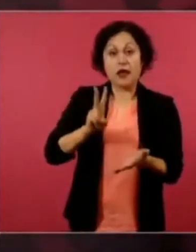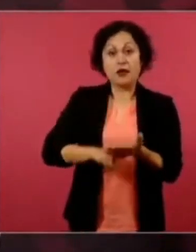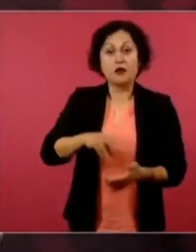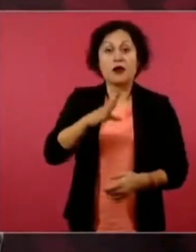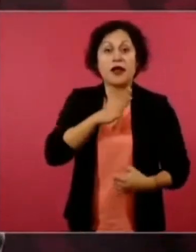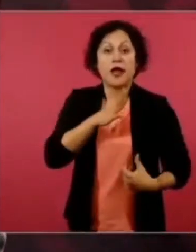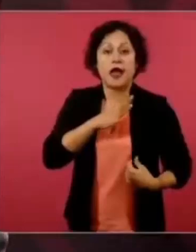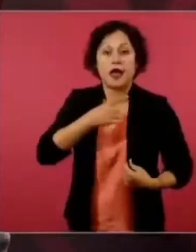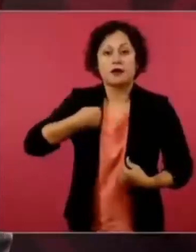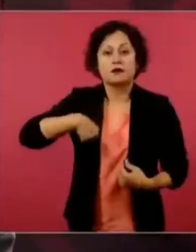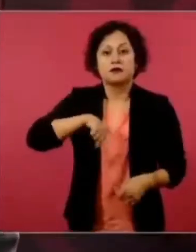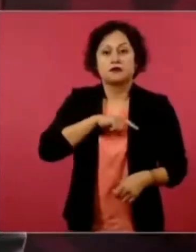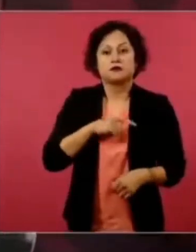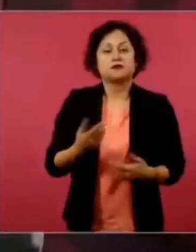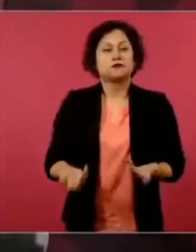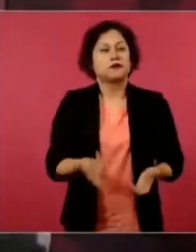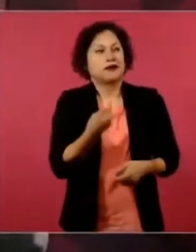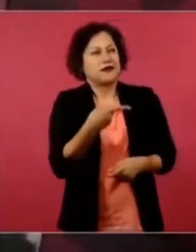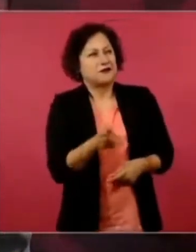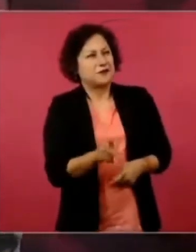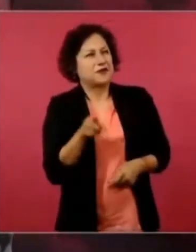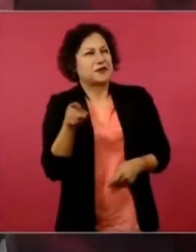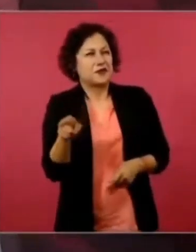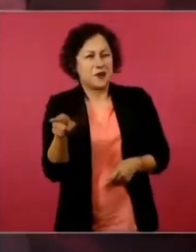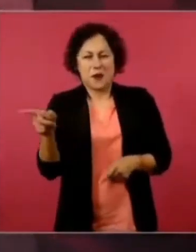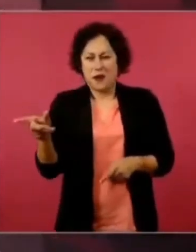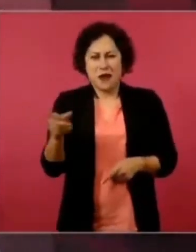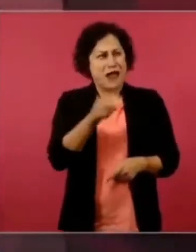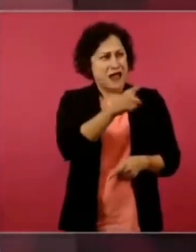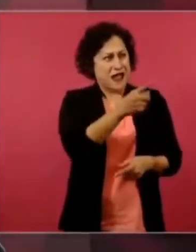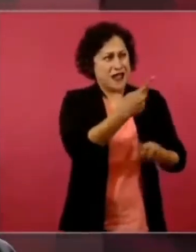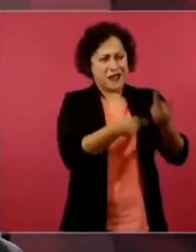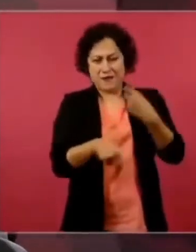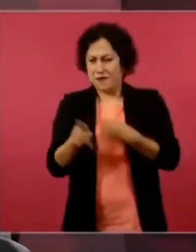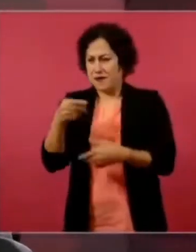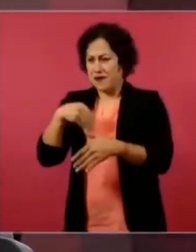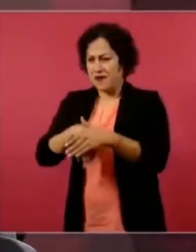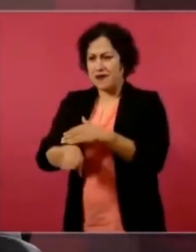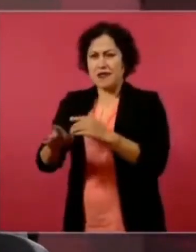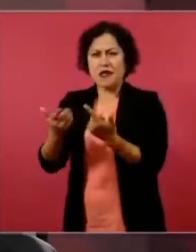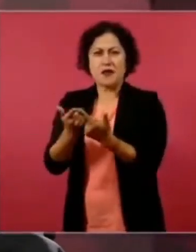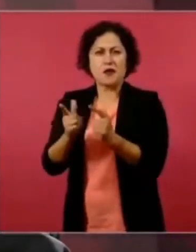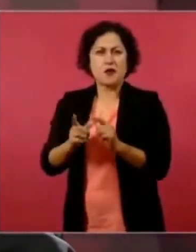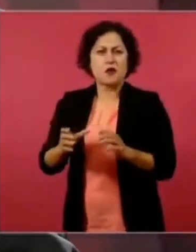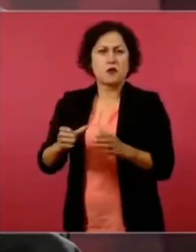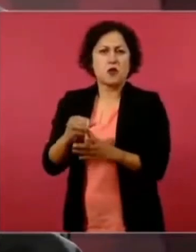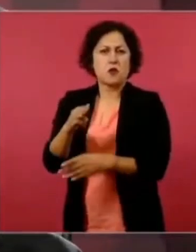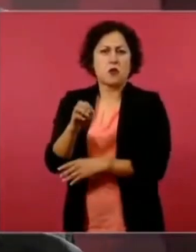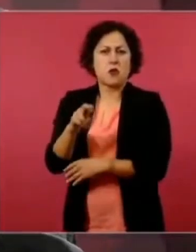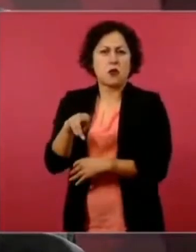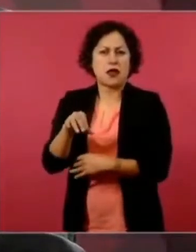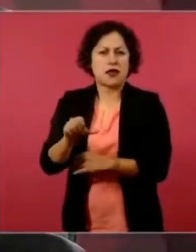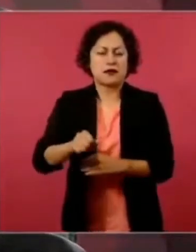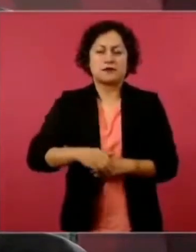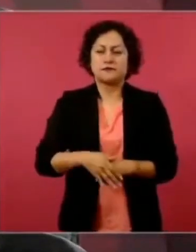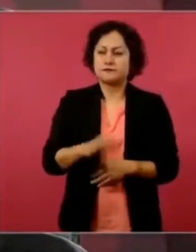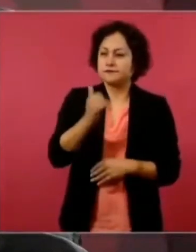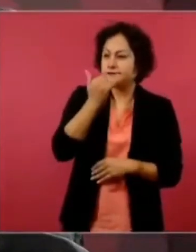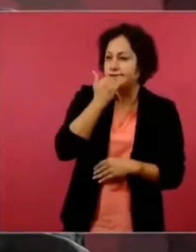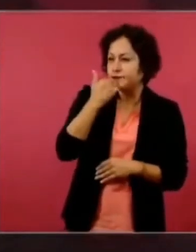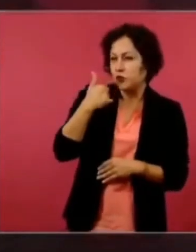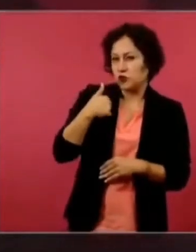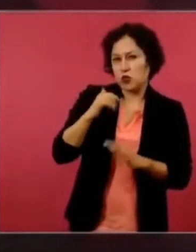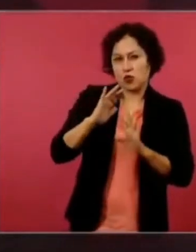están Morena, que ya están en el no gobierno. No hay nada de eso. ¿Sí, ya me voy a ir, Reina, porque por eso te di la palabra, porque